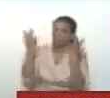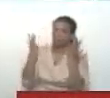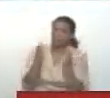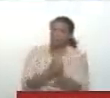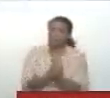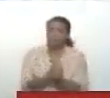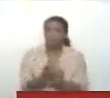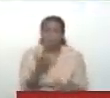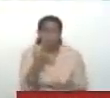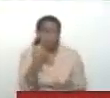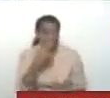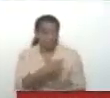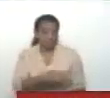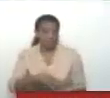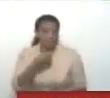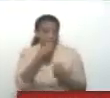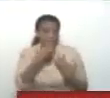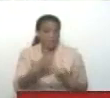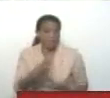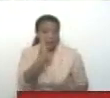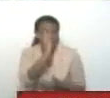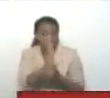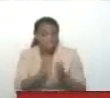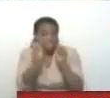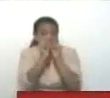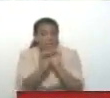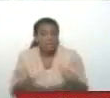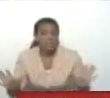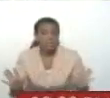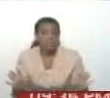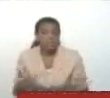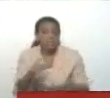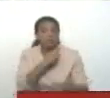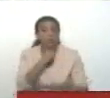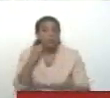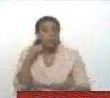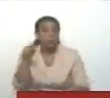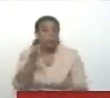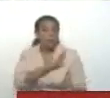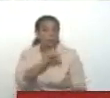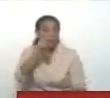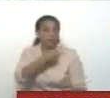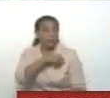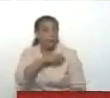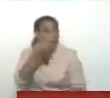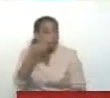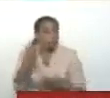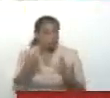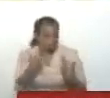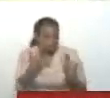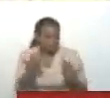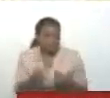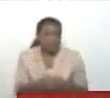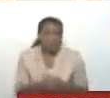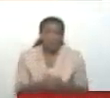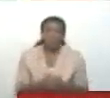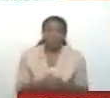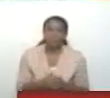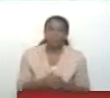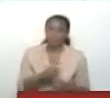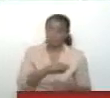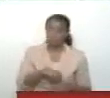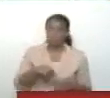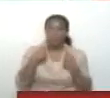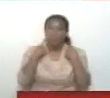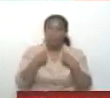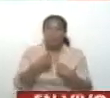medalla. Es una belleza, viene bendecida de allá. Bellísima, de Cádiz. bellísima. A nosotros y el color morado